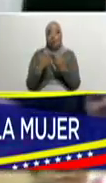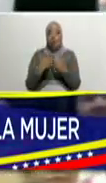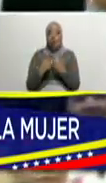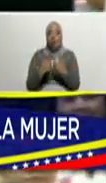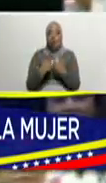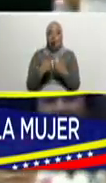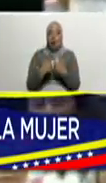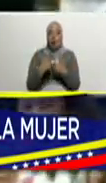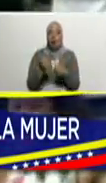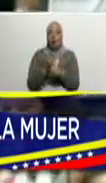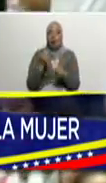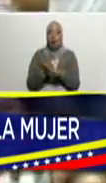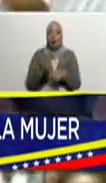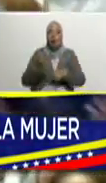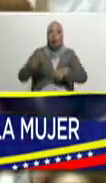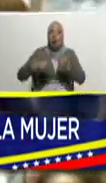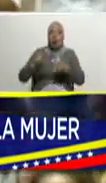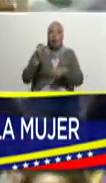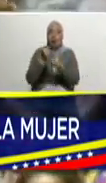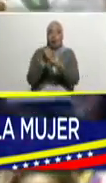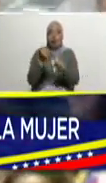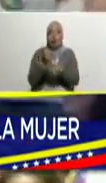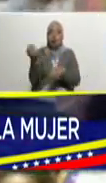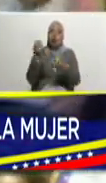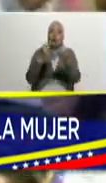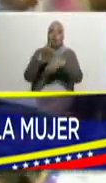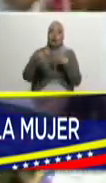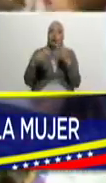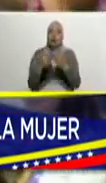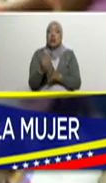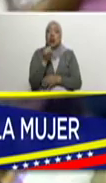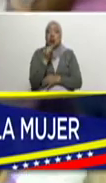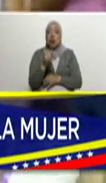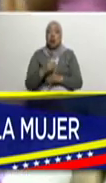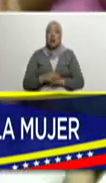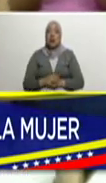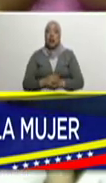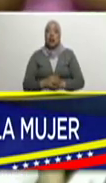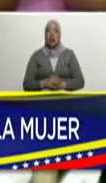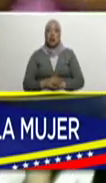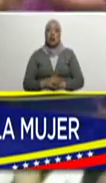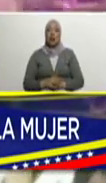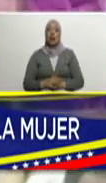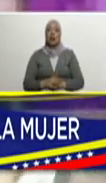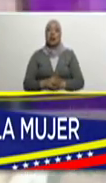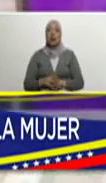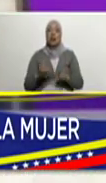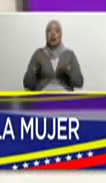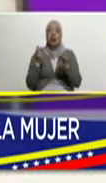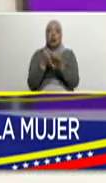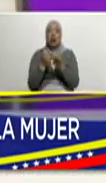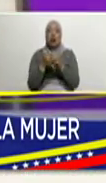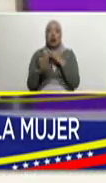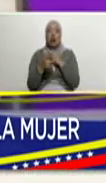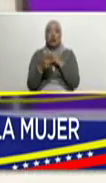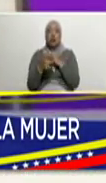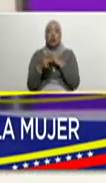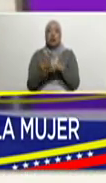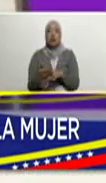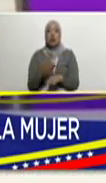esfuerzo para formar y multiplicar no solamente en términos técnicos, sino